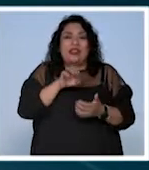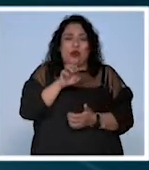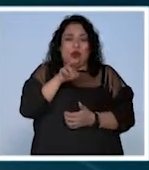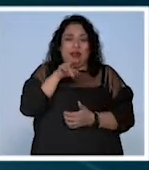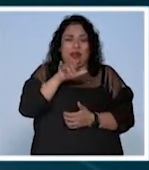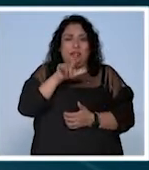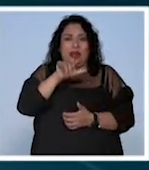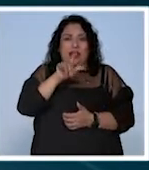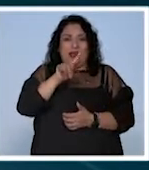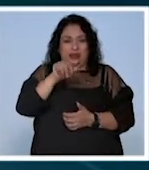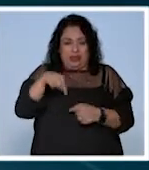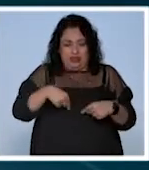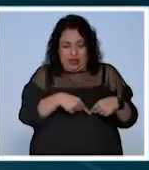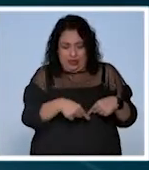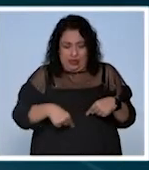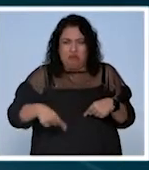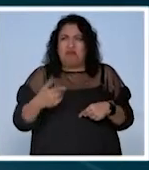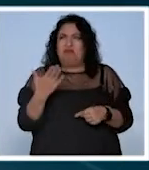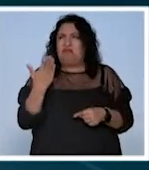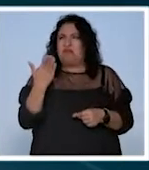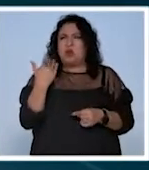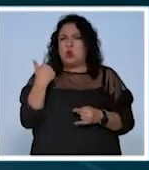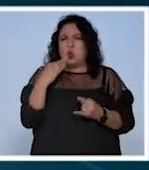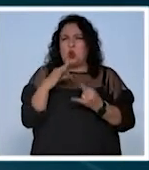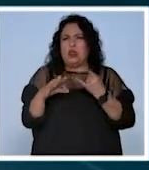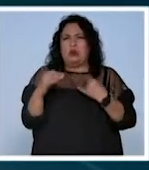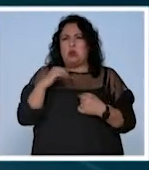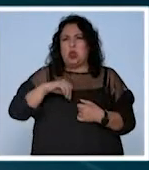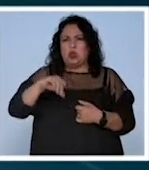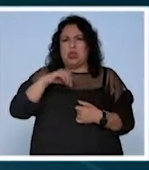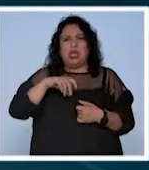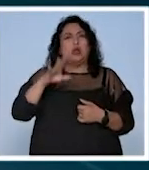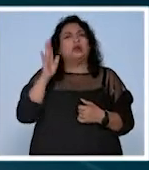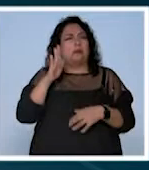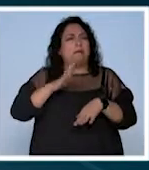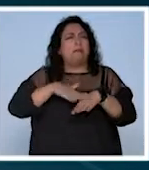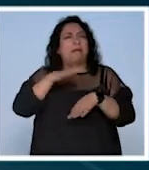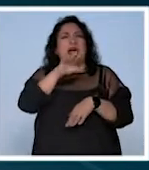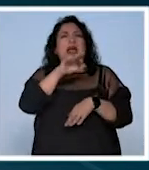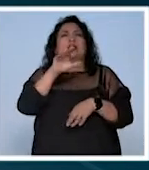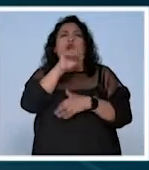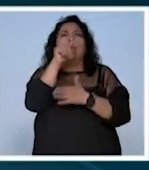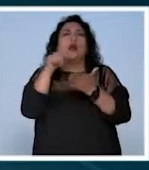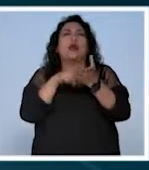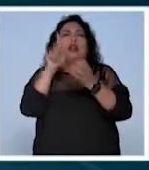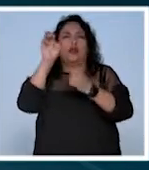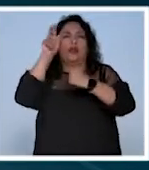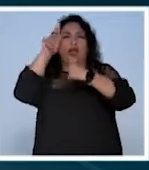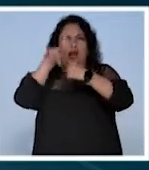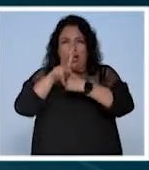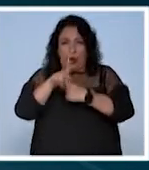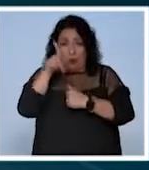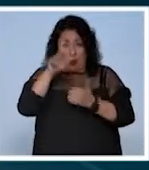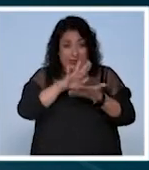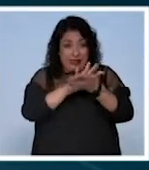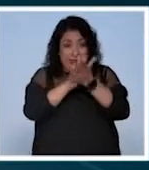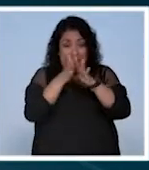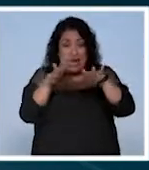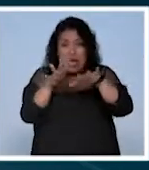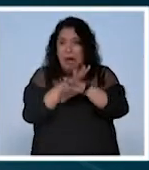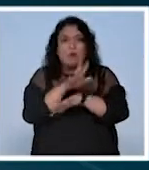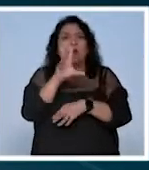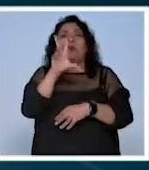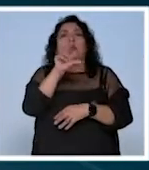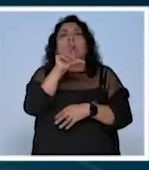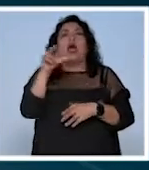lactasa en el intestino, se dio apenas en los últimos siglos y principalmente en Europa. Esta mutación no se debe